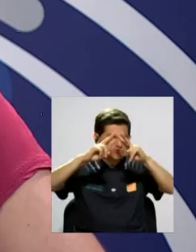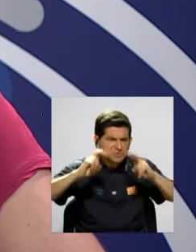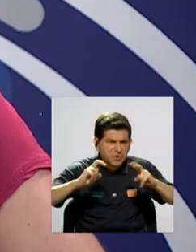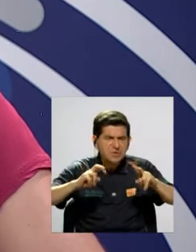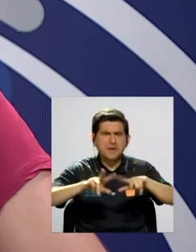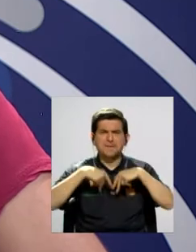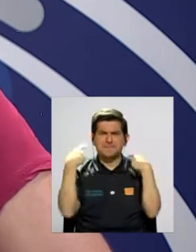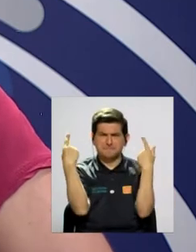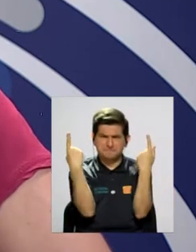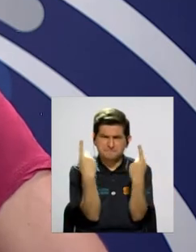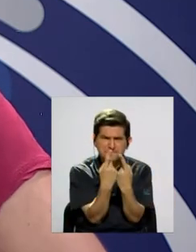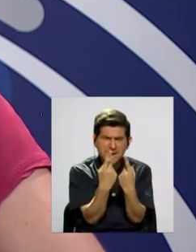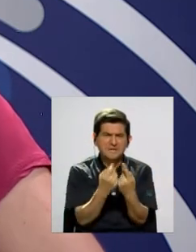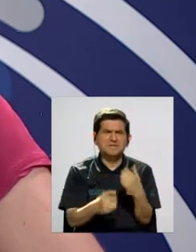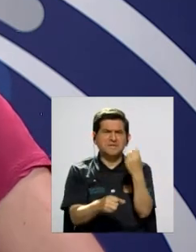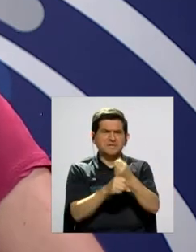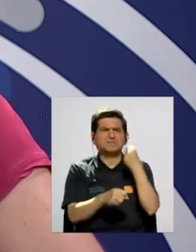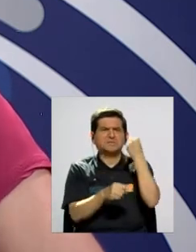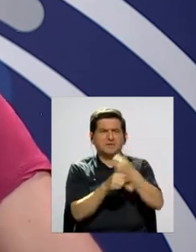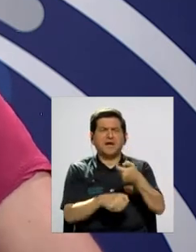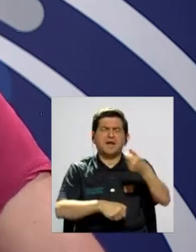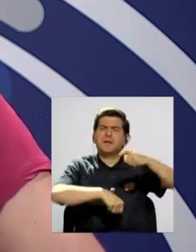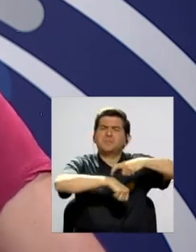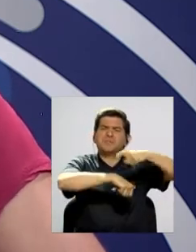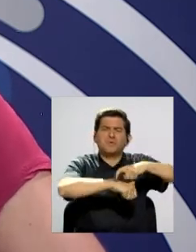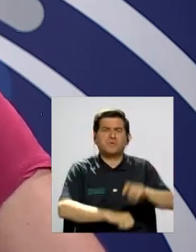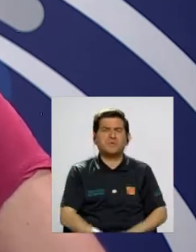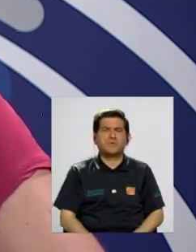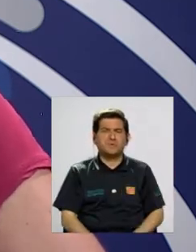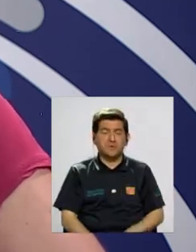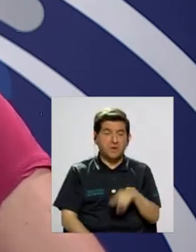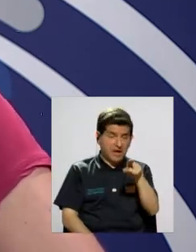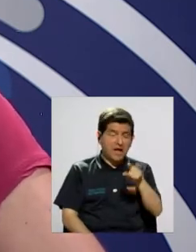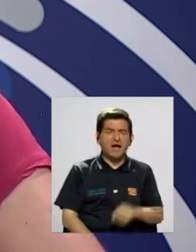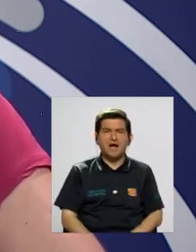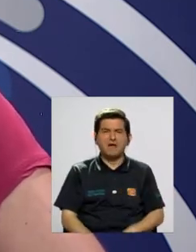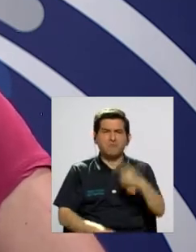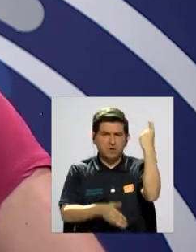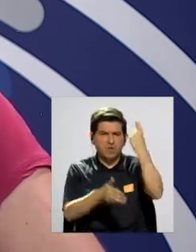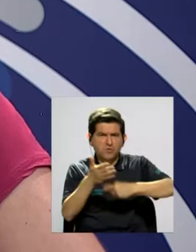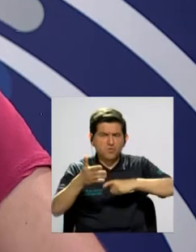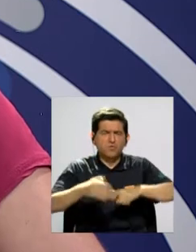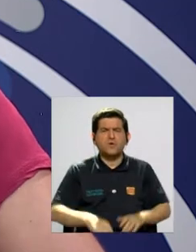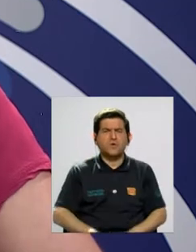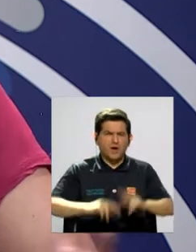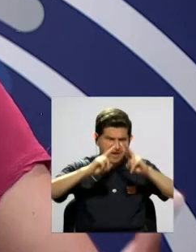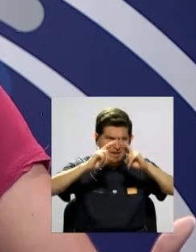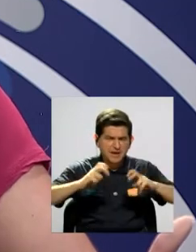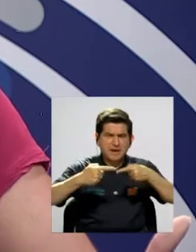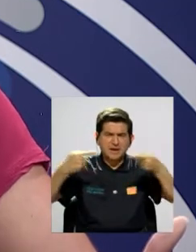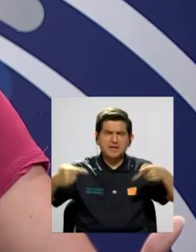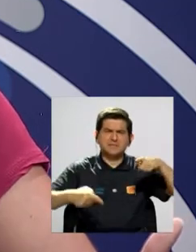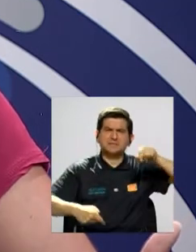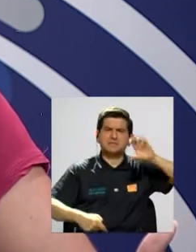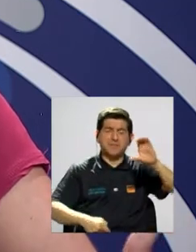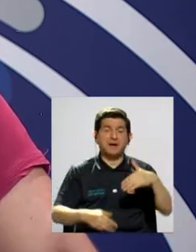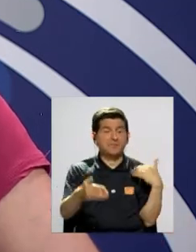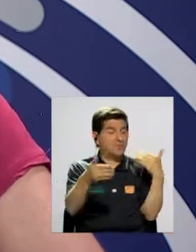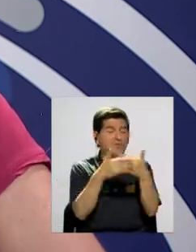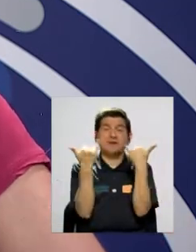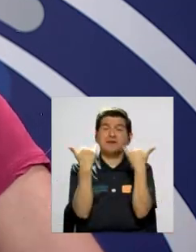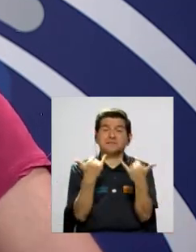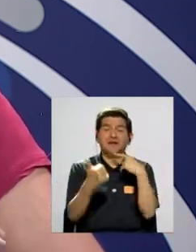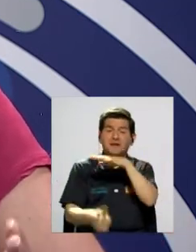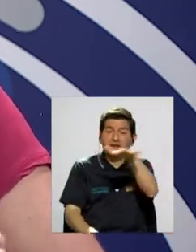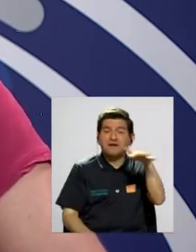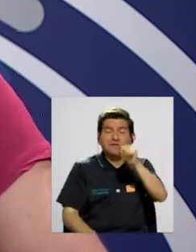que los partidos están haciendo en el corto plazo y por eso juzgaron al PAC tan duramente también, porque es lo que tienen más cercano a la